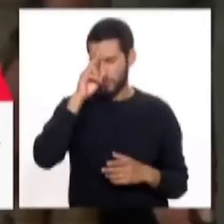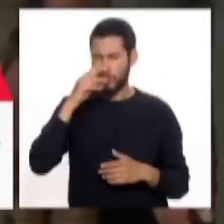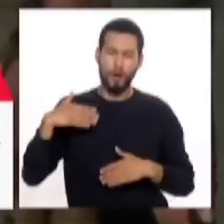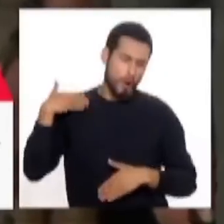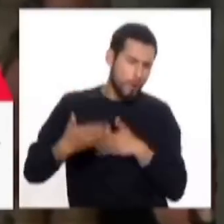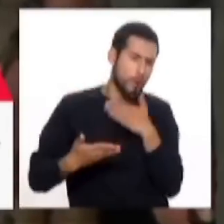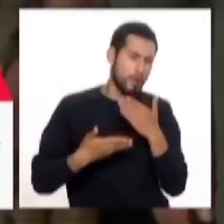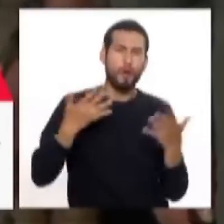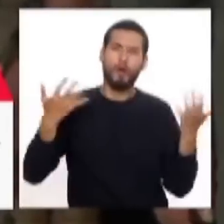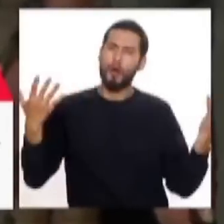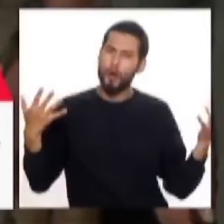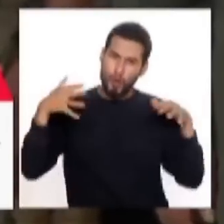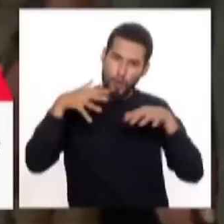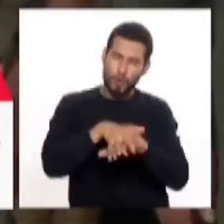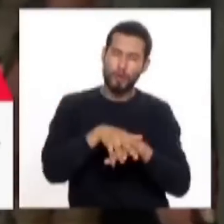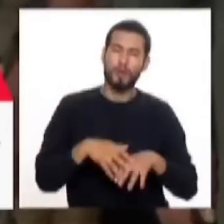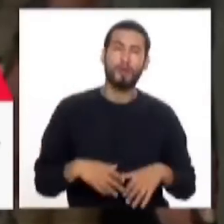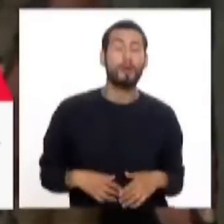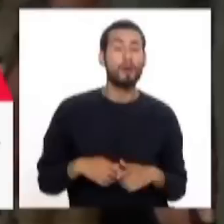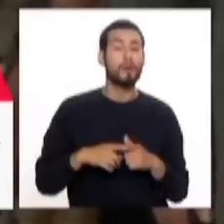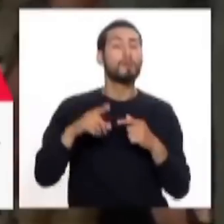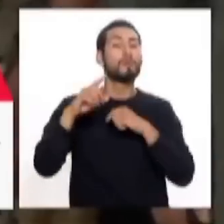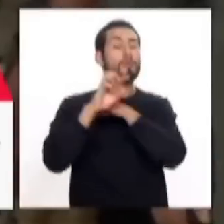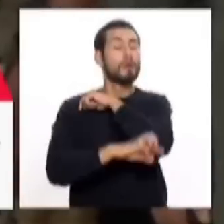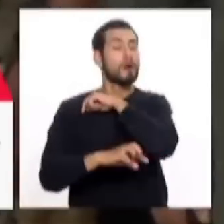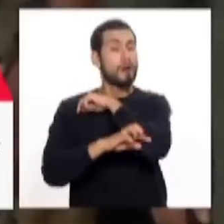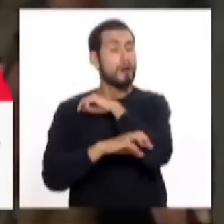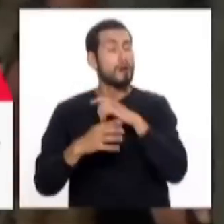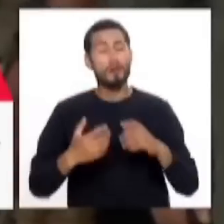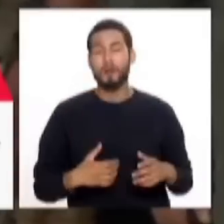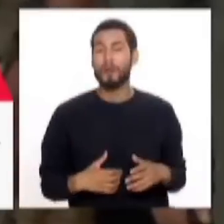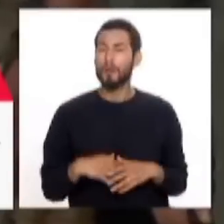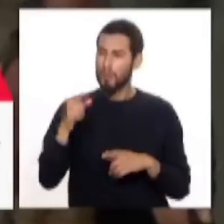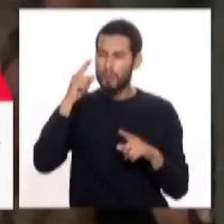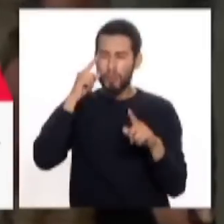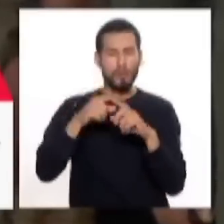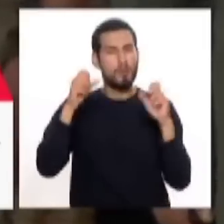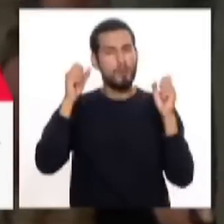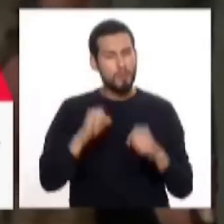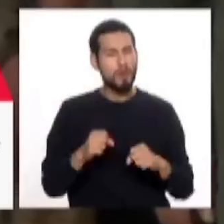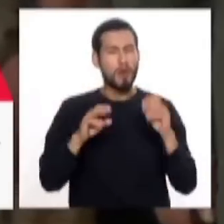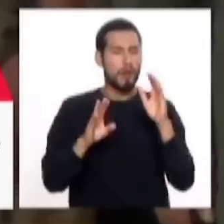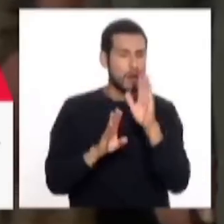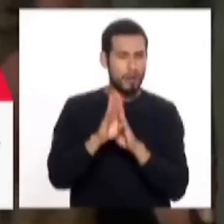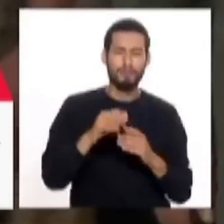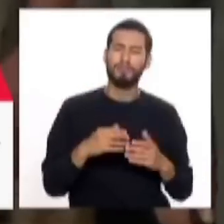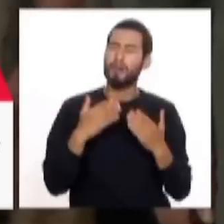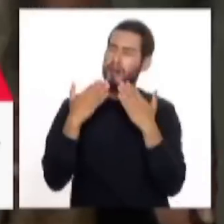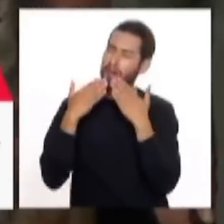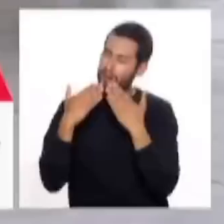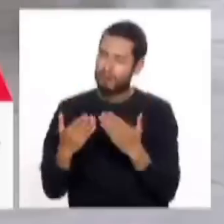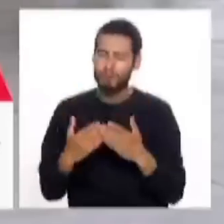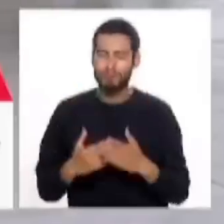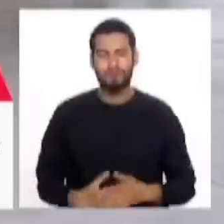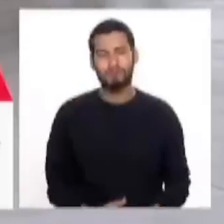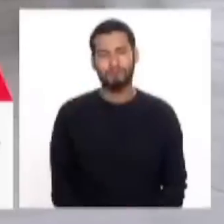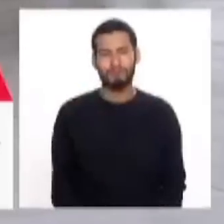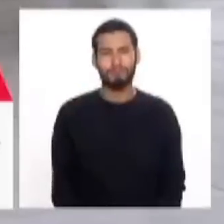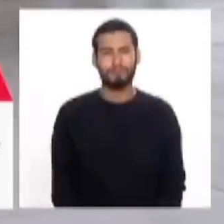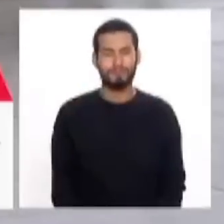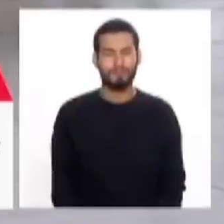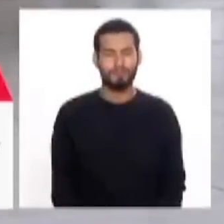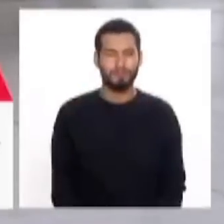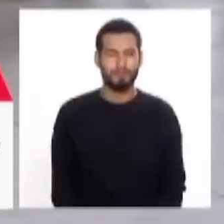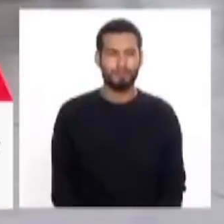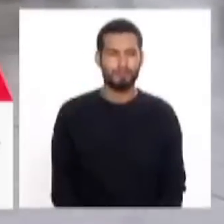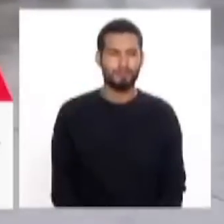e inclusivo, pero un país que quiere y busca su desarrollo. Muchas gracias. Ahí